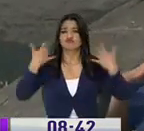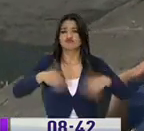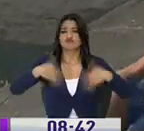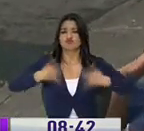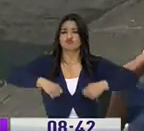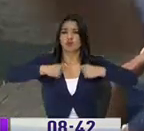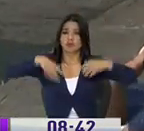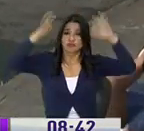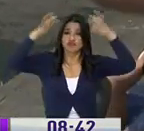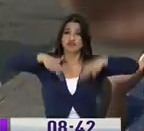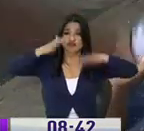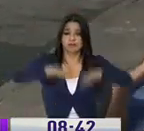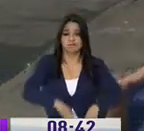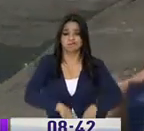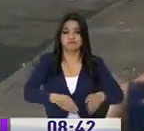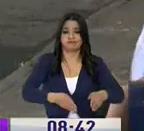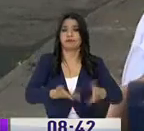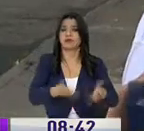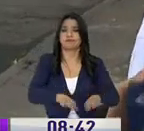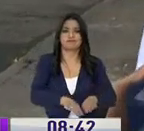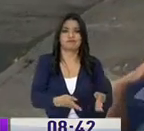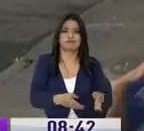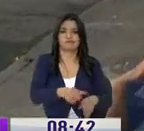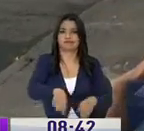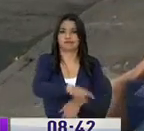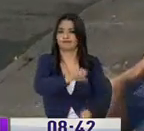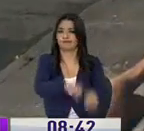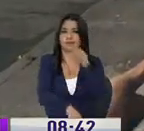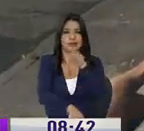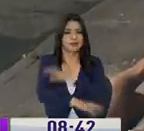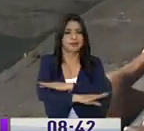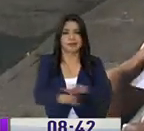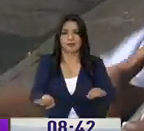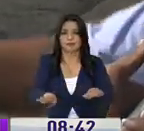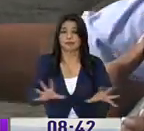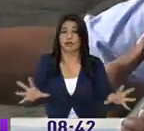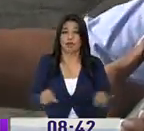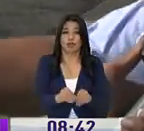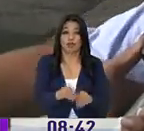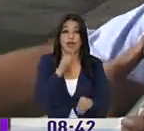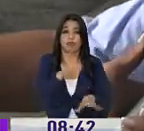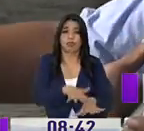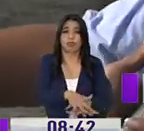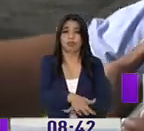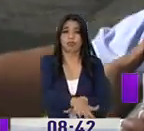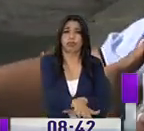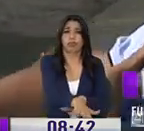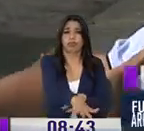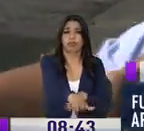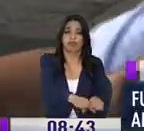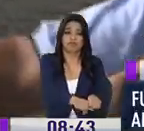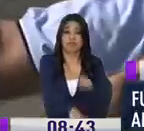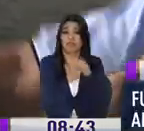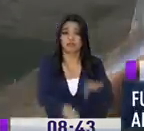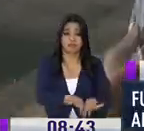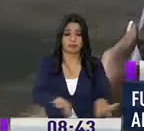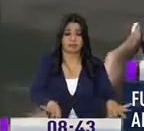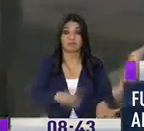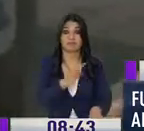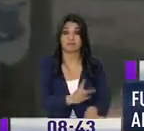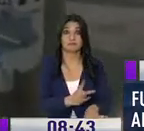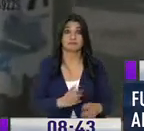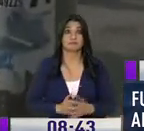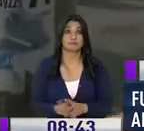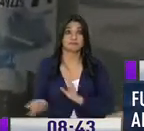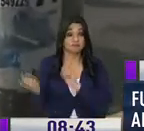tormentosamente y eso se alzó nomás así, hizo de mandar todo el agua, todito estaba reventado, vea. No